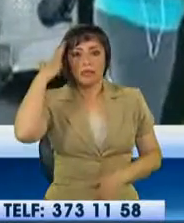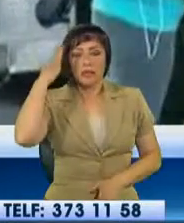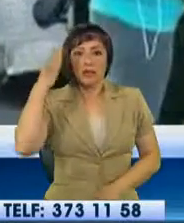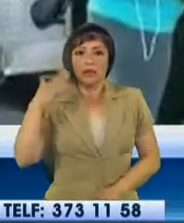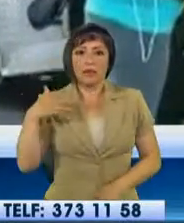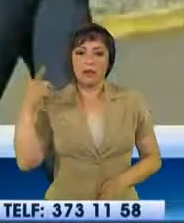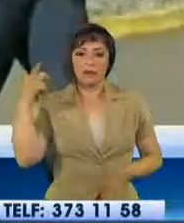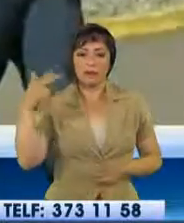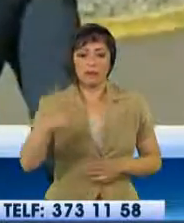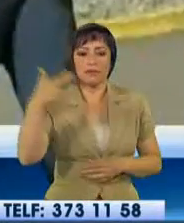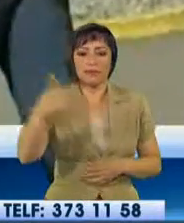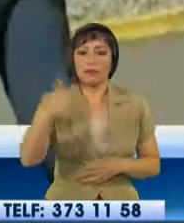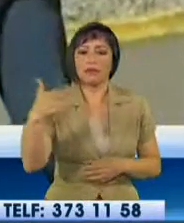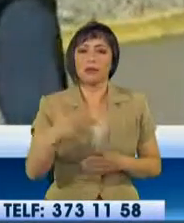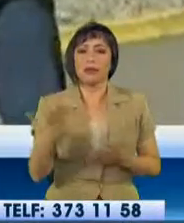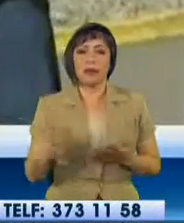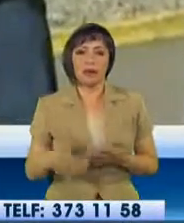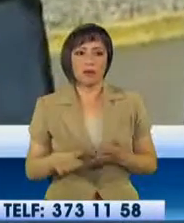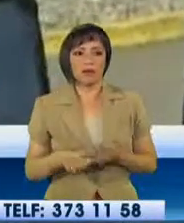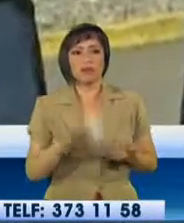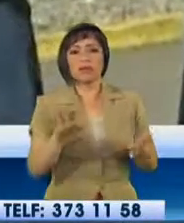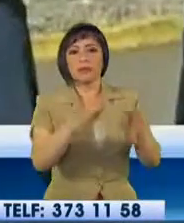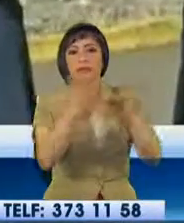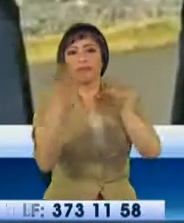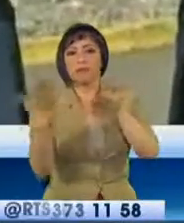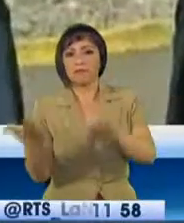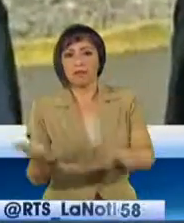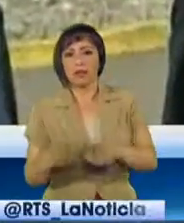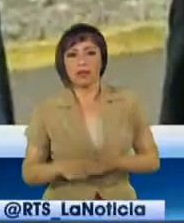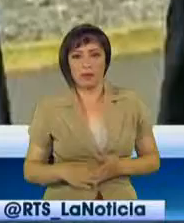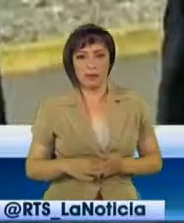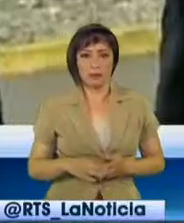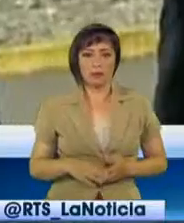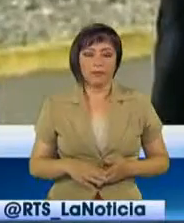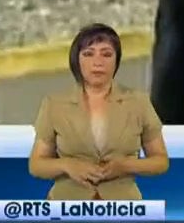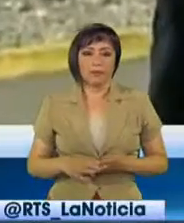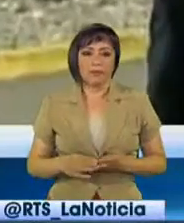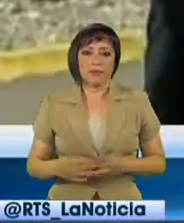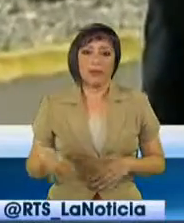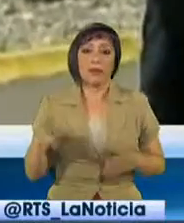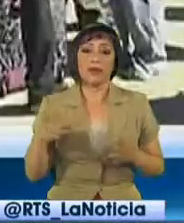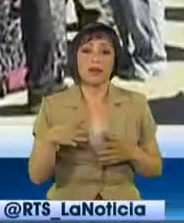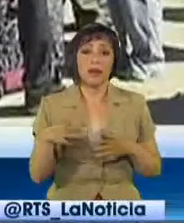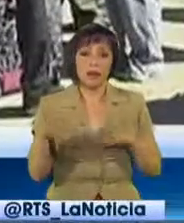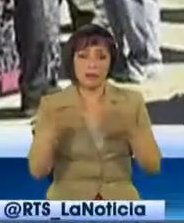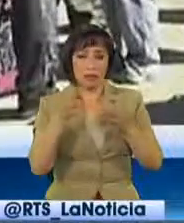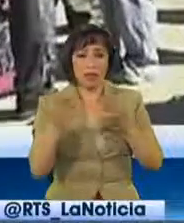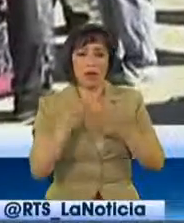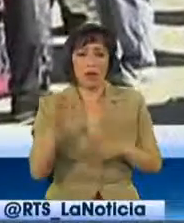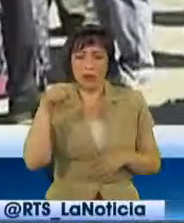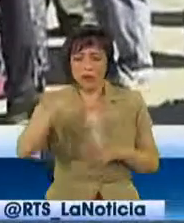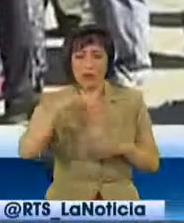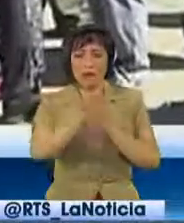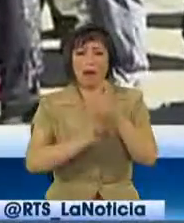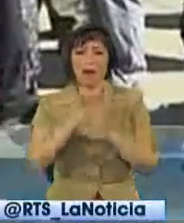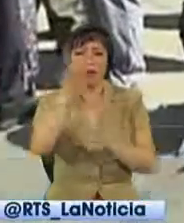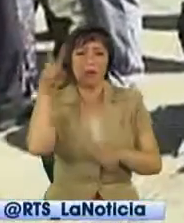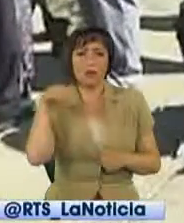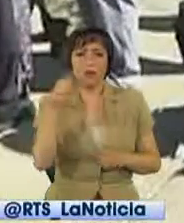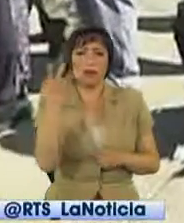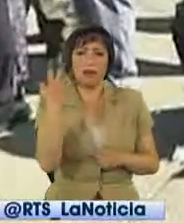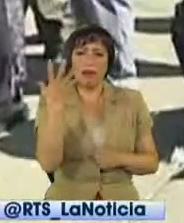abatido durante el cruce de disparos que sostuvo con la policía. Un medio local reseñó que en lo que va del 2015 se han